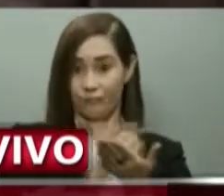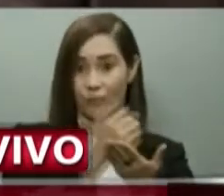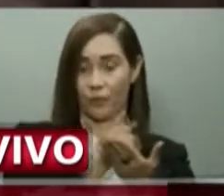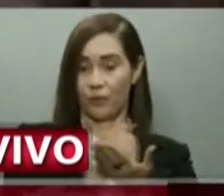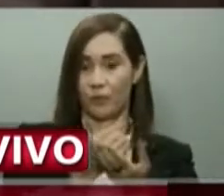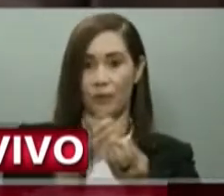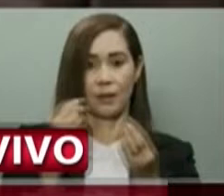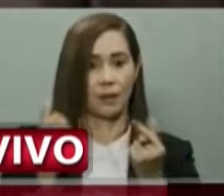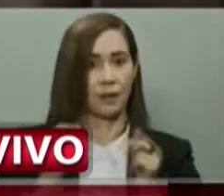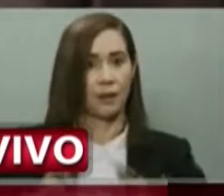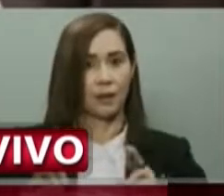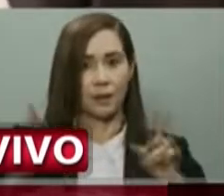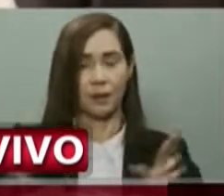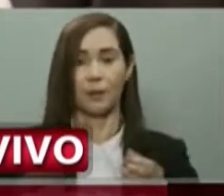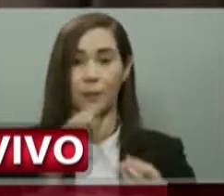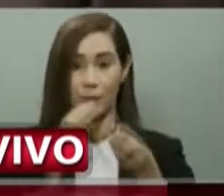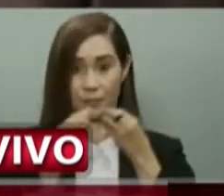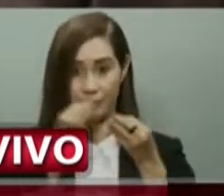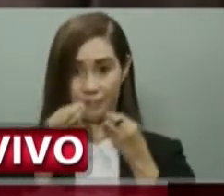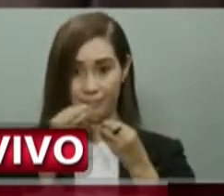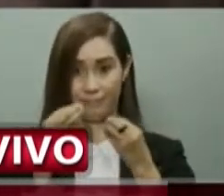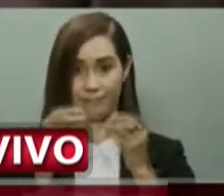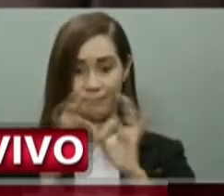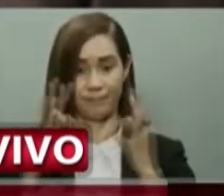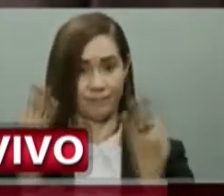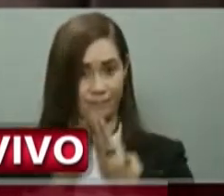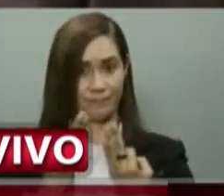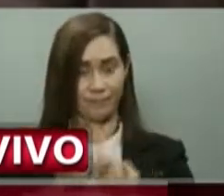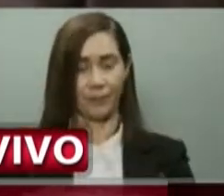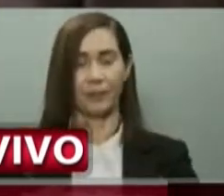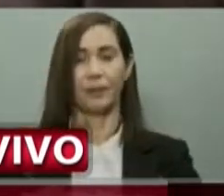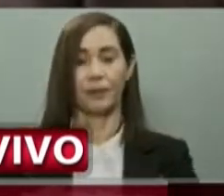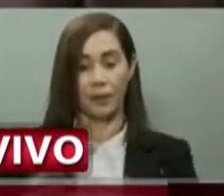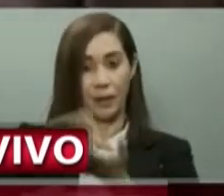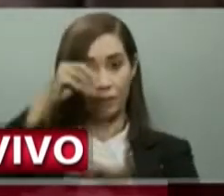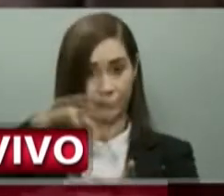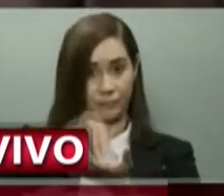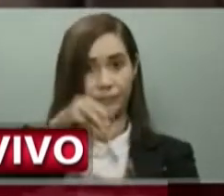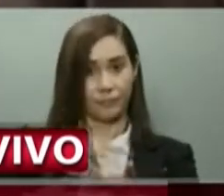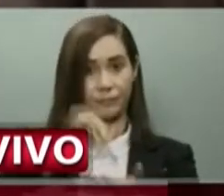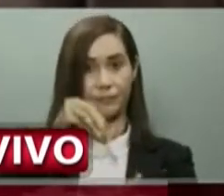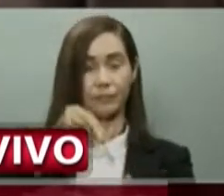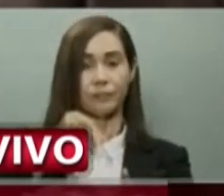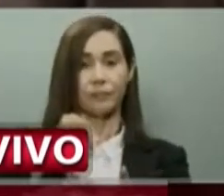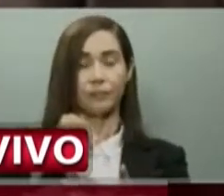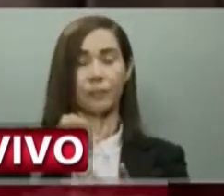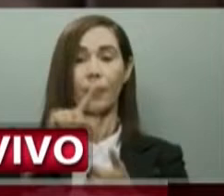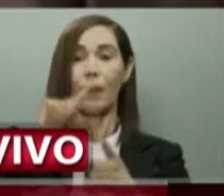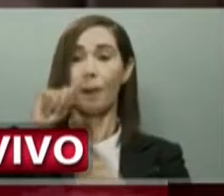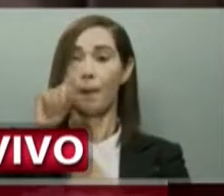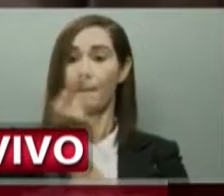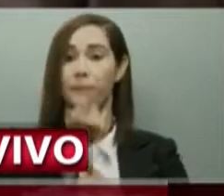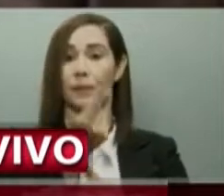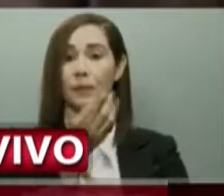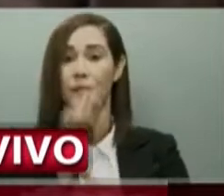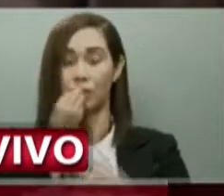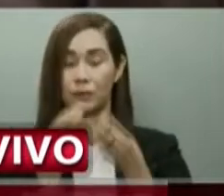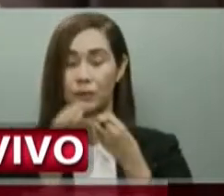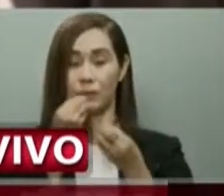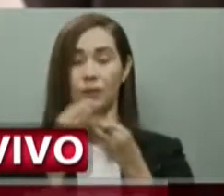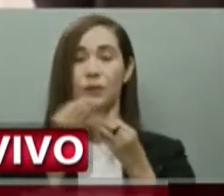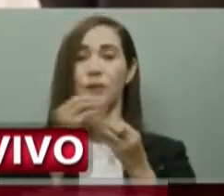los principales productos de la canasta familiar. El arroz, primer producto de